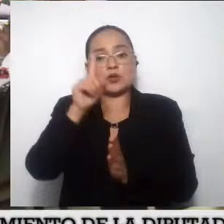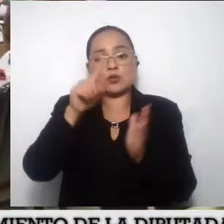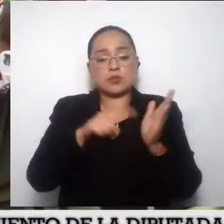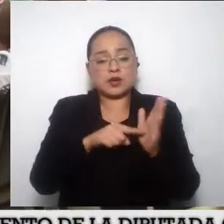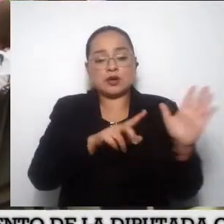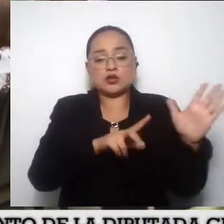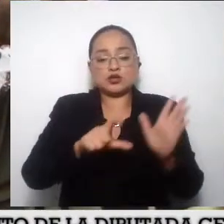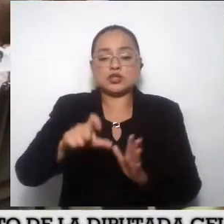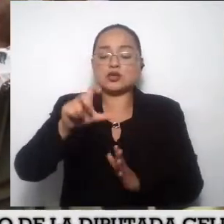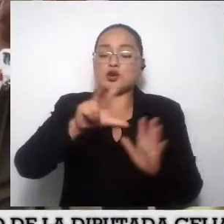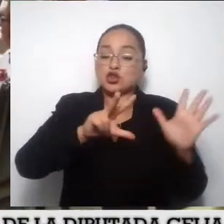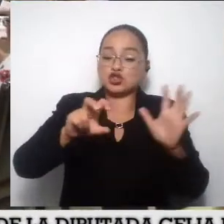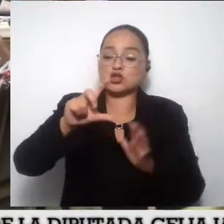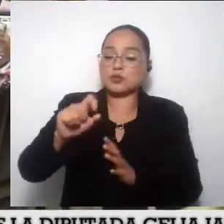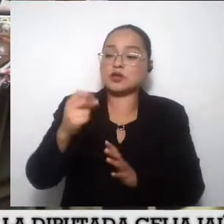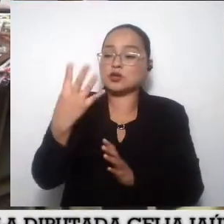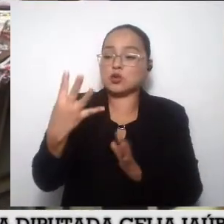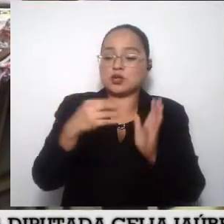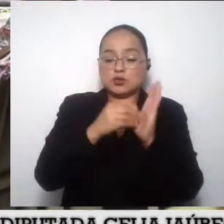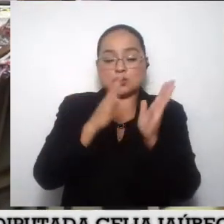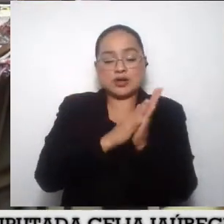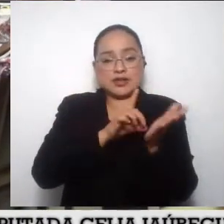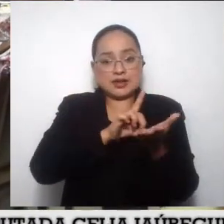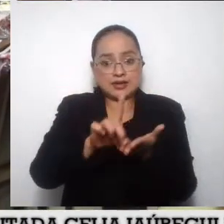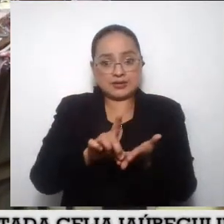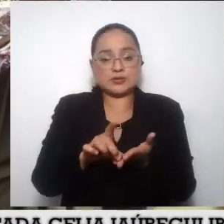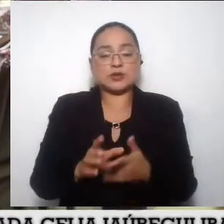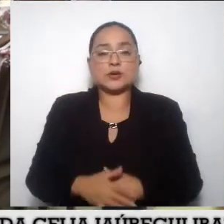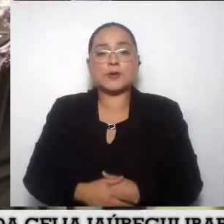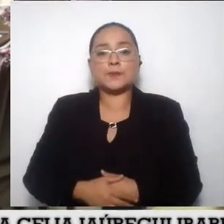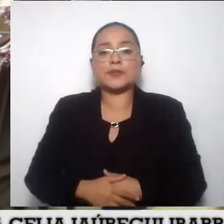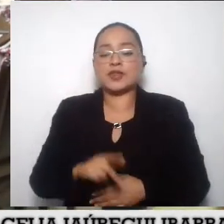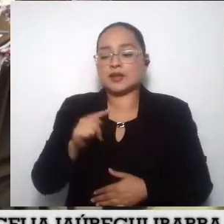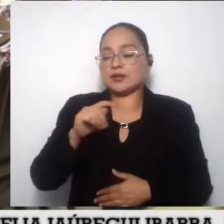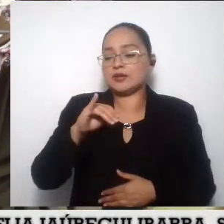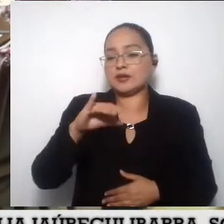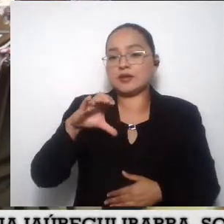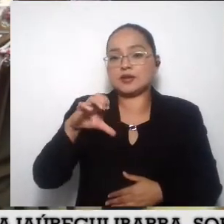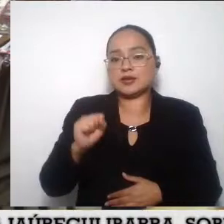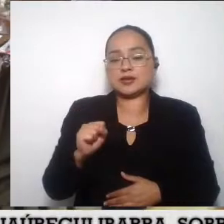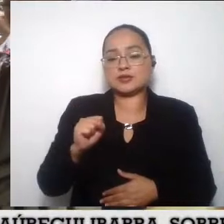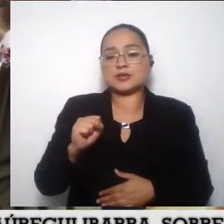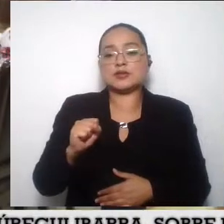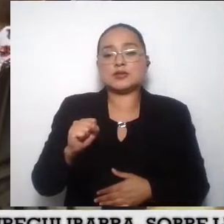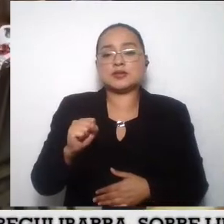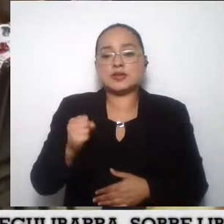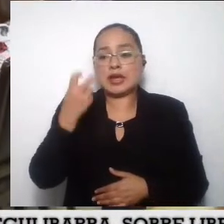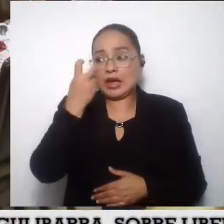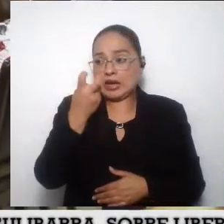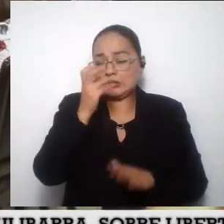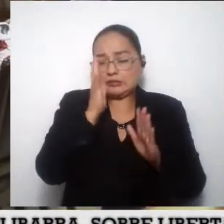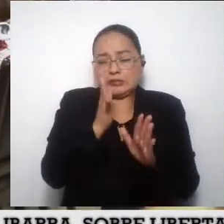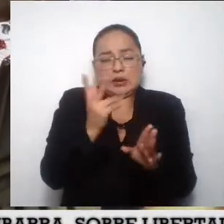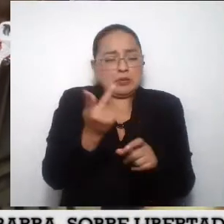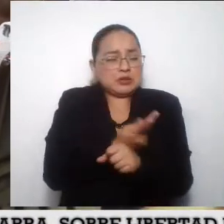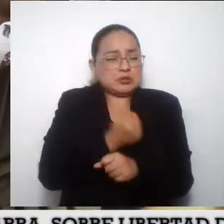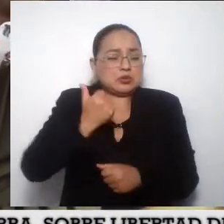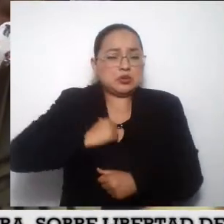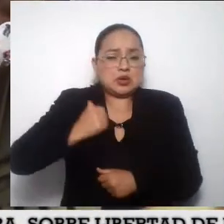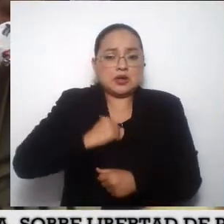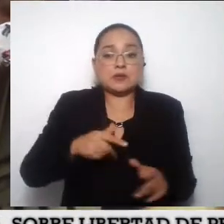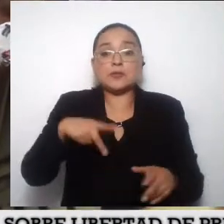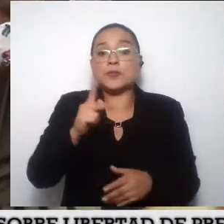1824. Con las nuevas tecnologías de la información y comunicación, esto es cosa del pasado, pero desde